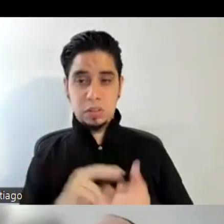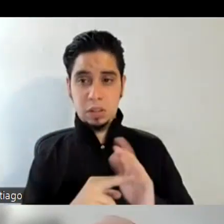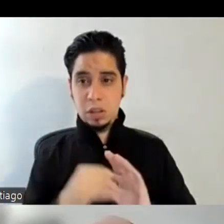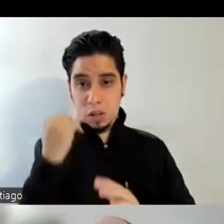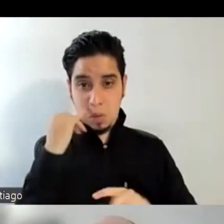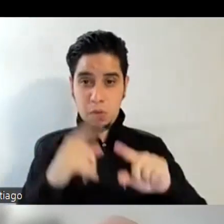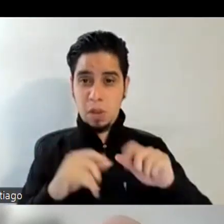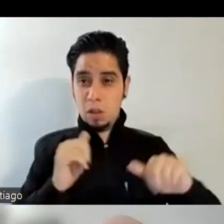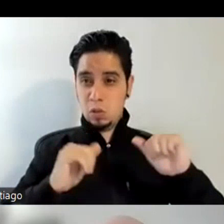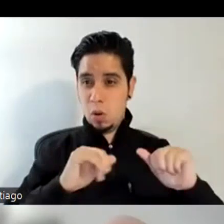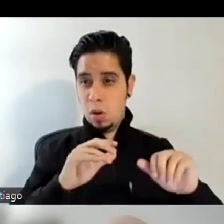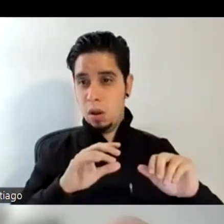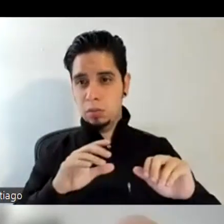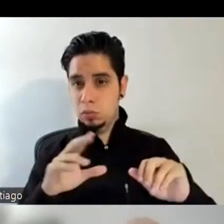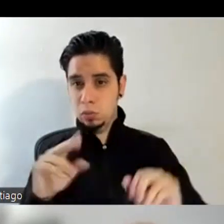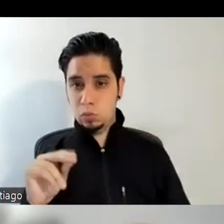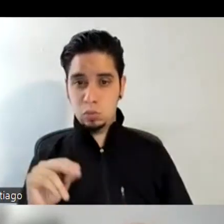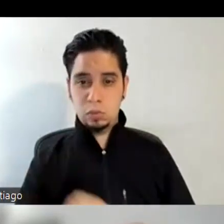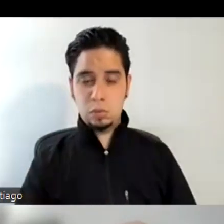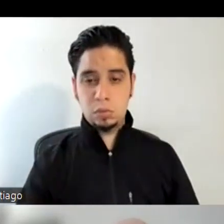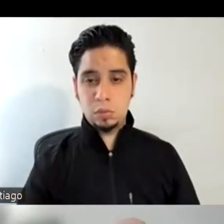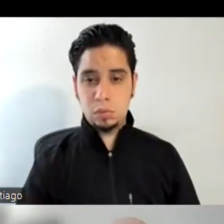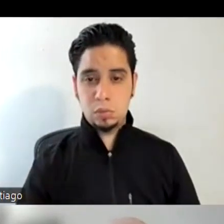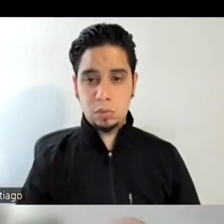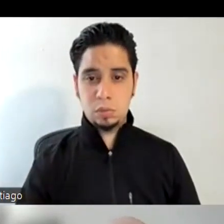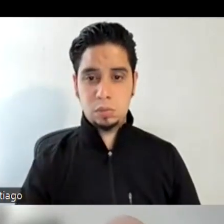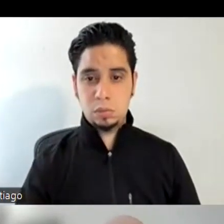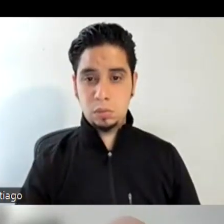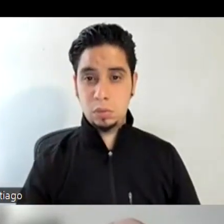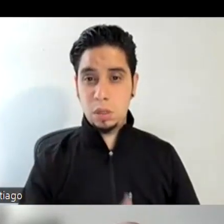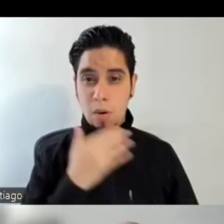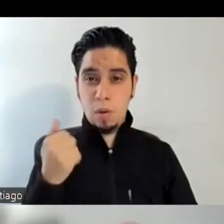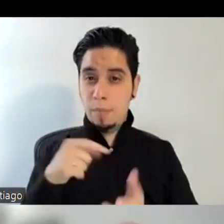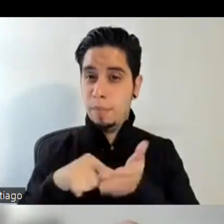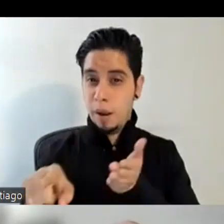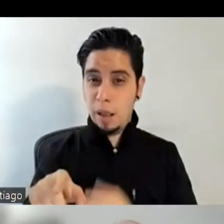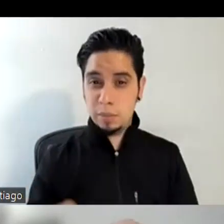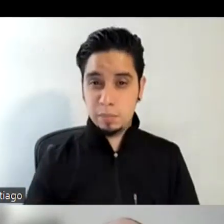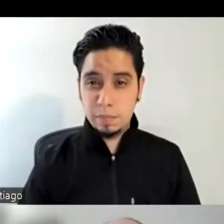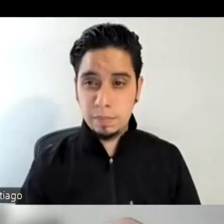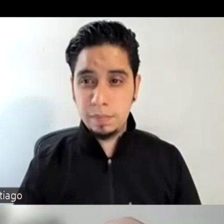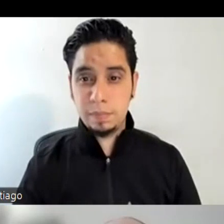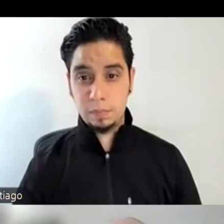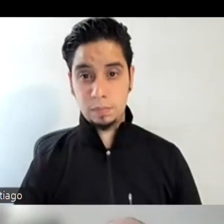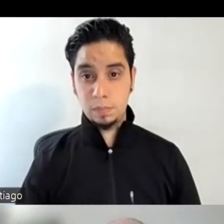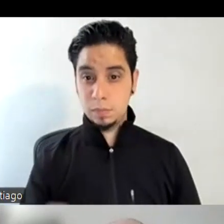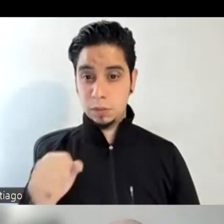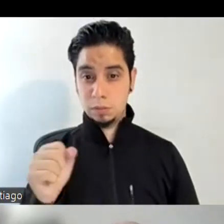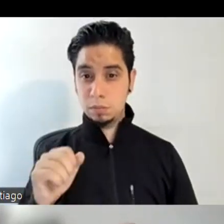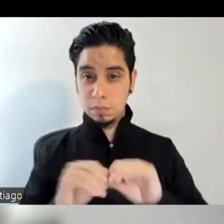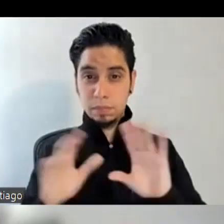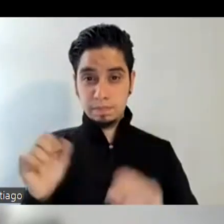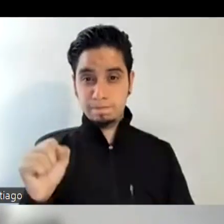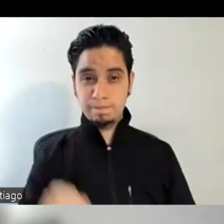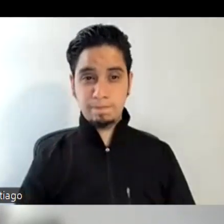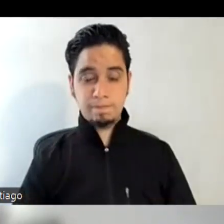llegar a ser actor, pues me quedo como que así. Y siempre se los digo, mejor remuneradas y mejor remuneradas. Sí, literalmente, sí. Y